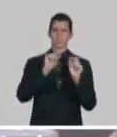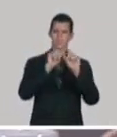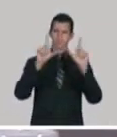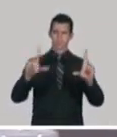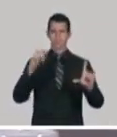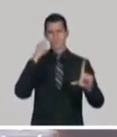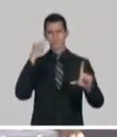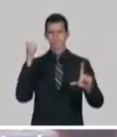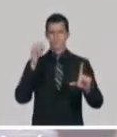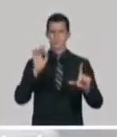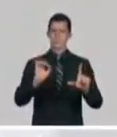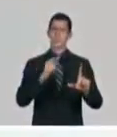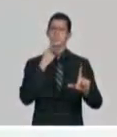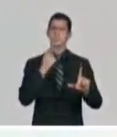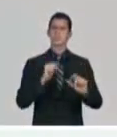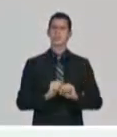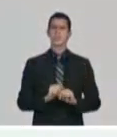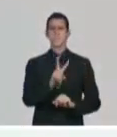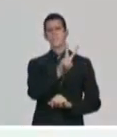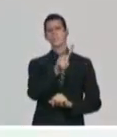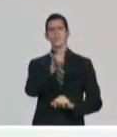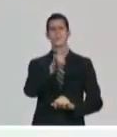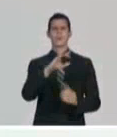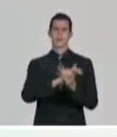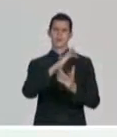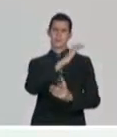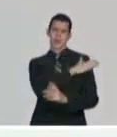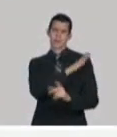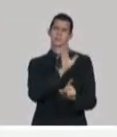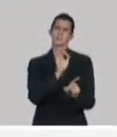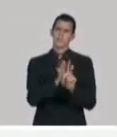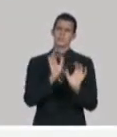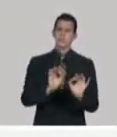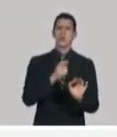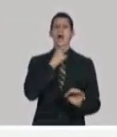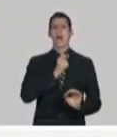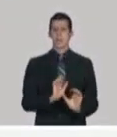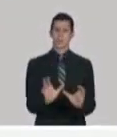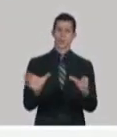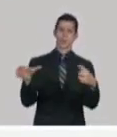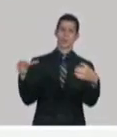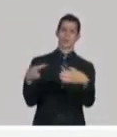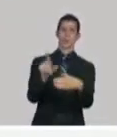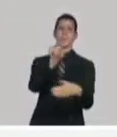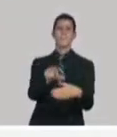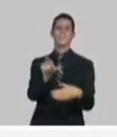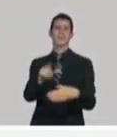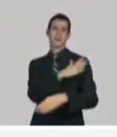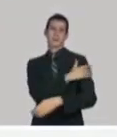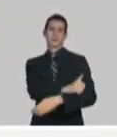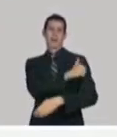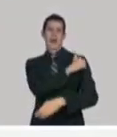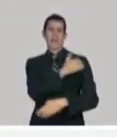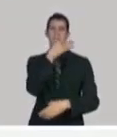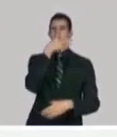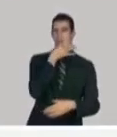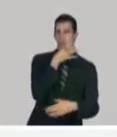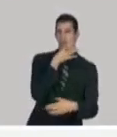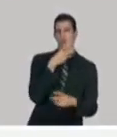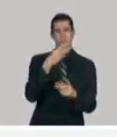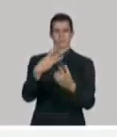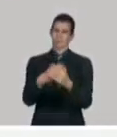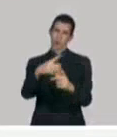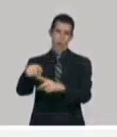29 de marzo converse a comenzar el estudio de intervención en cortes de riesgo nosotros comenzamos a intervenir población de bio cuba